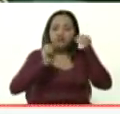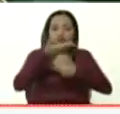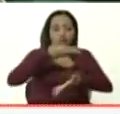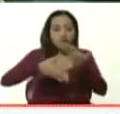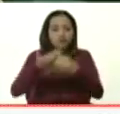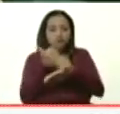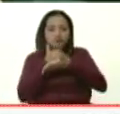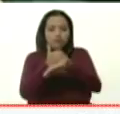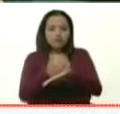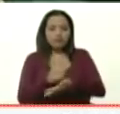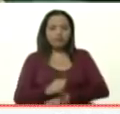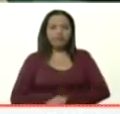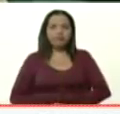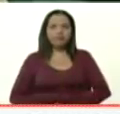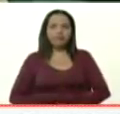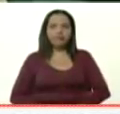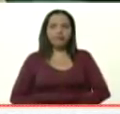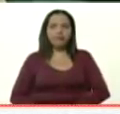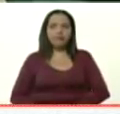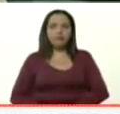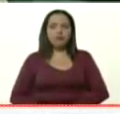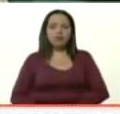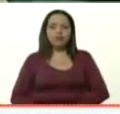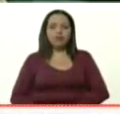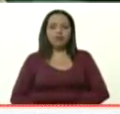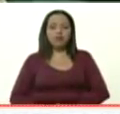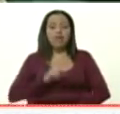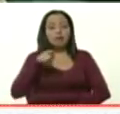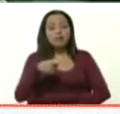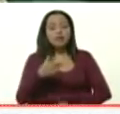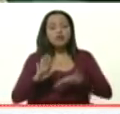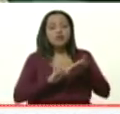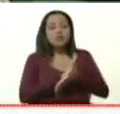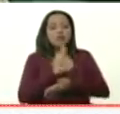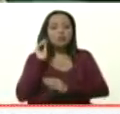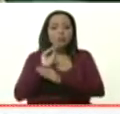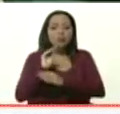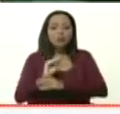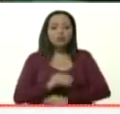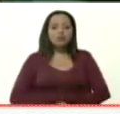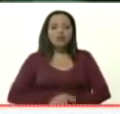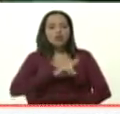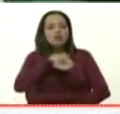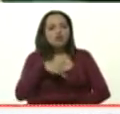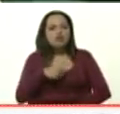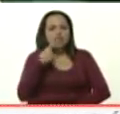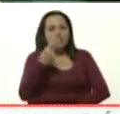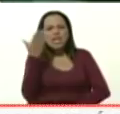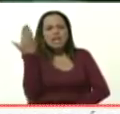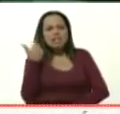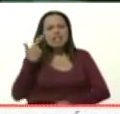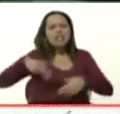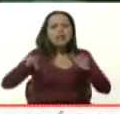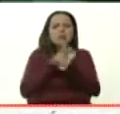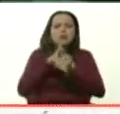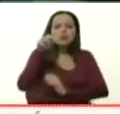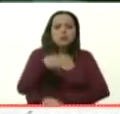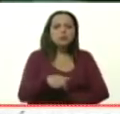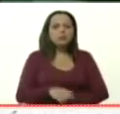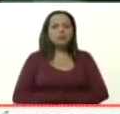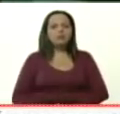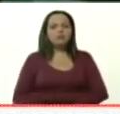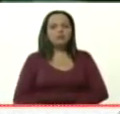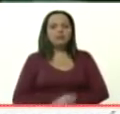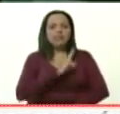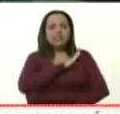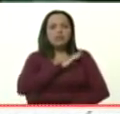cooperación, sobre todo en la seguridad. Nosotros, lo dije ayer, lo repito hoy,